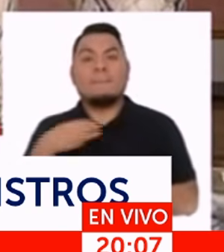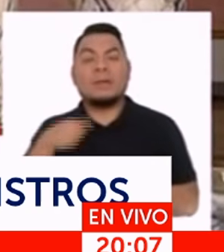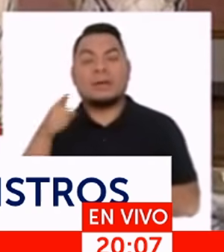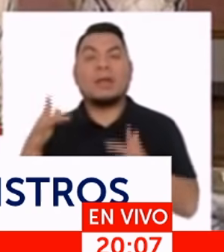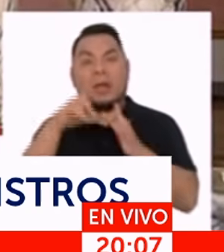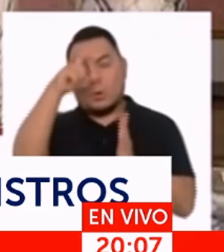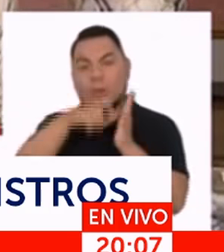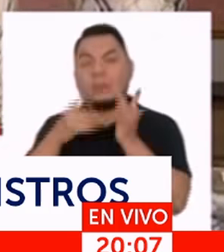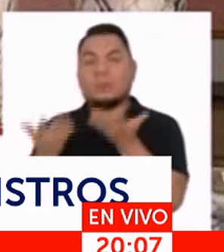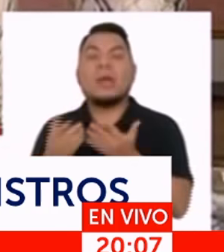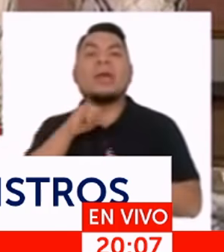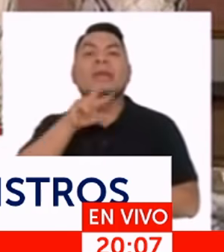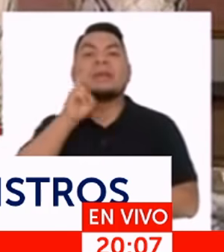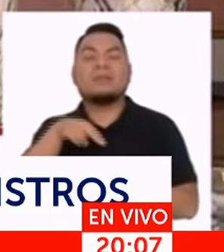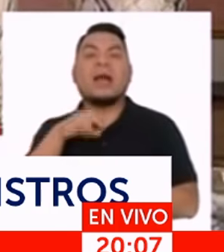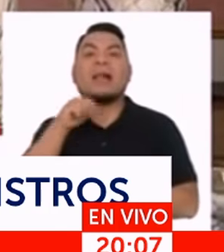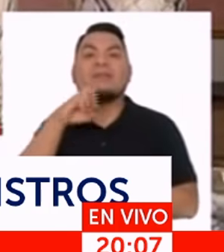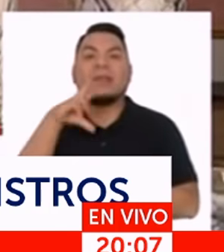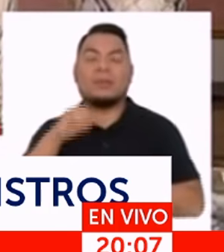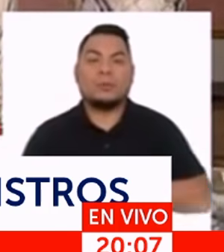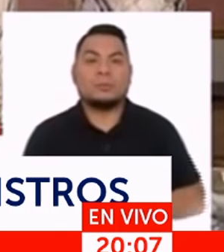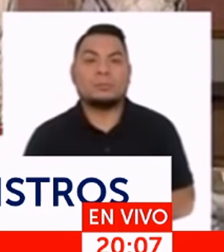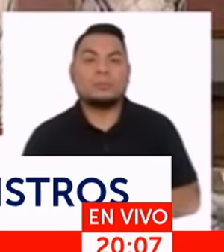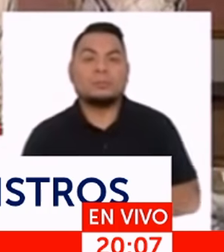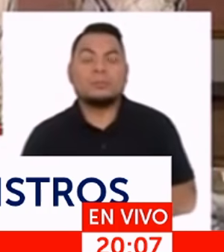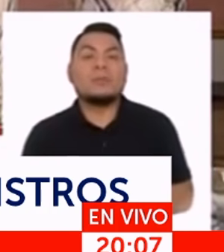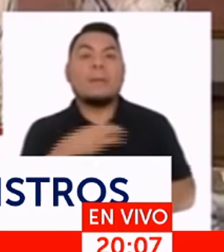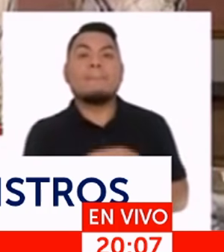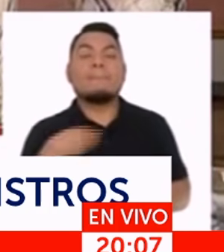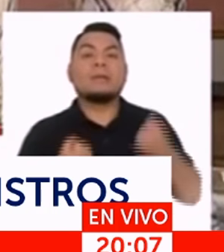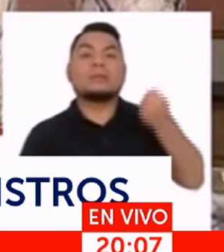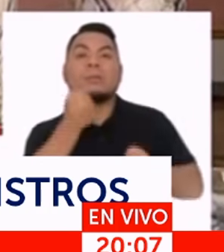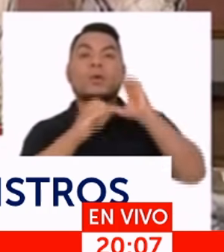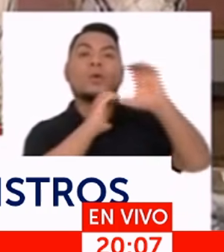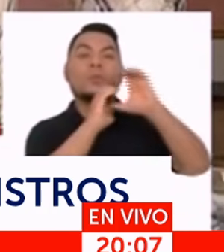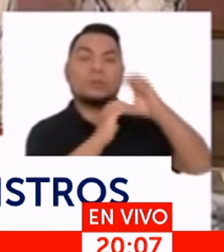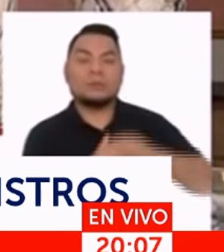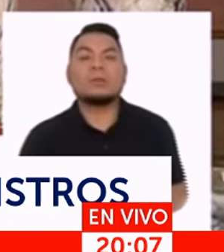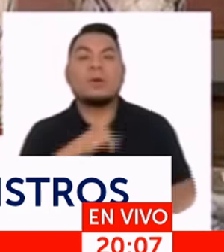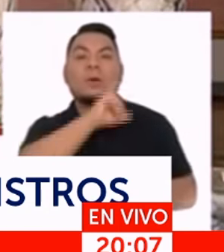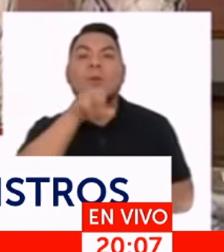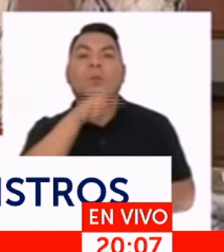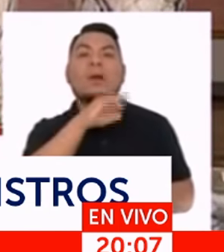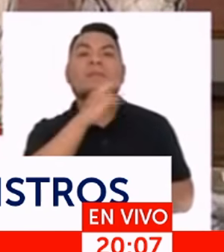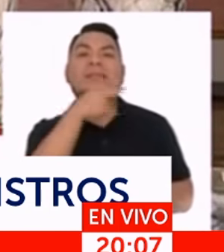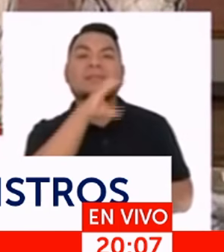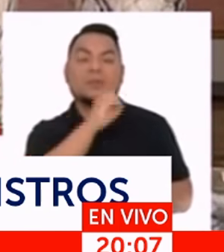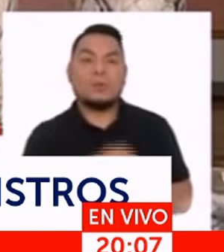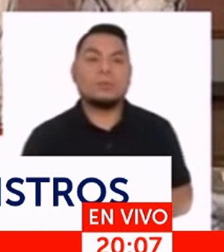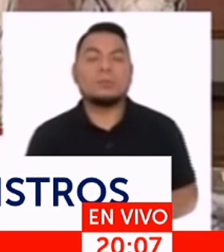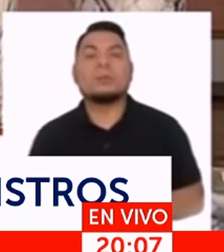Ministerio de Energía y Minas, Iván Godofredo Merino Aguirre. Ministerio de Transportes y Comunicaciones, Juan Francisco Silva